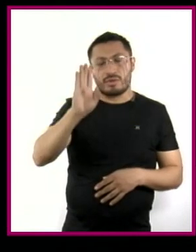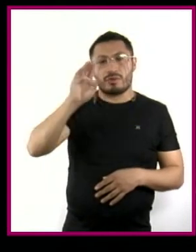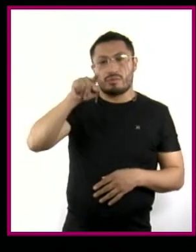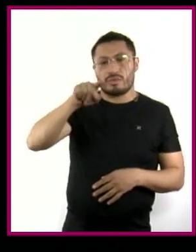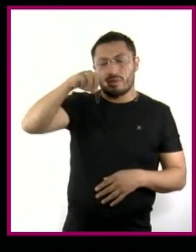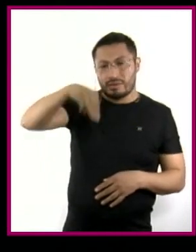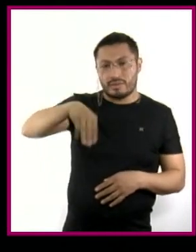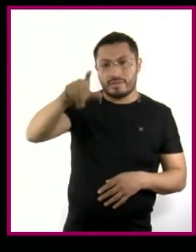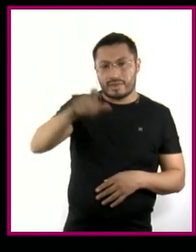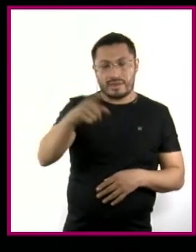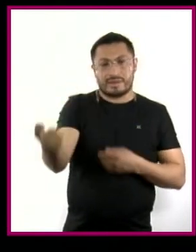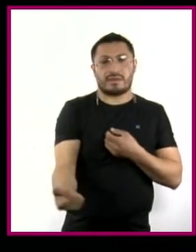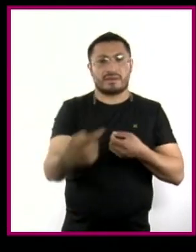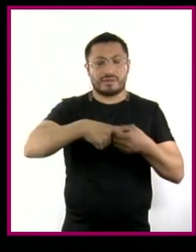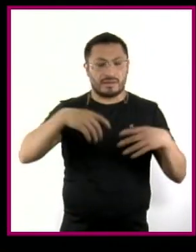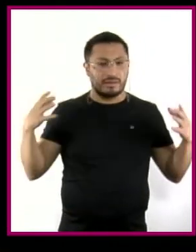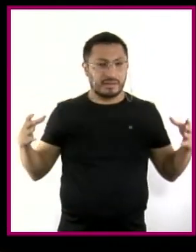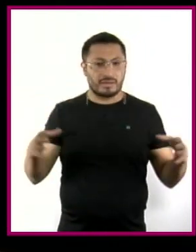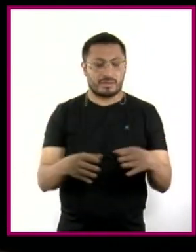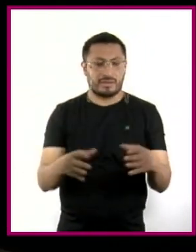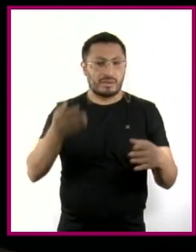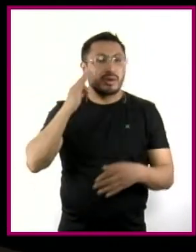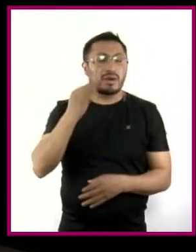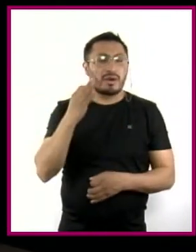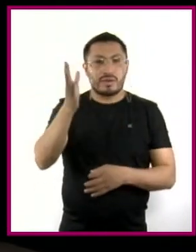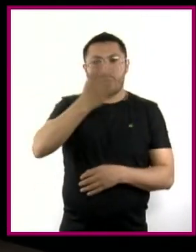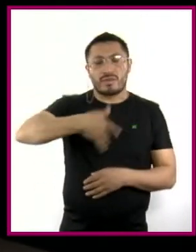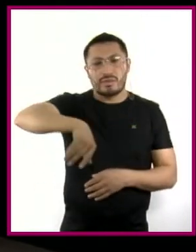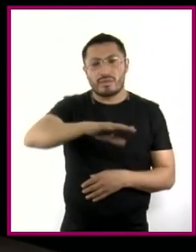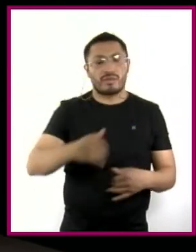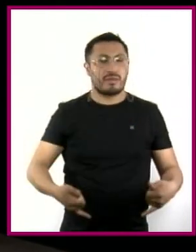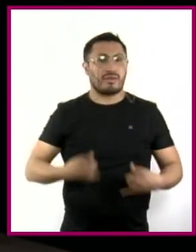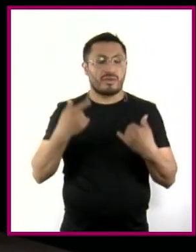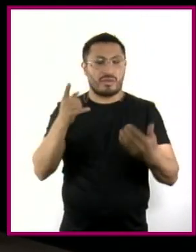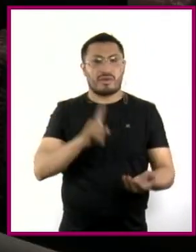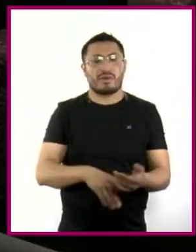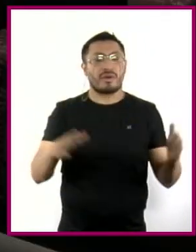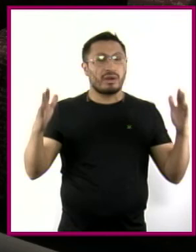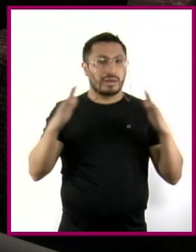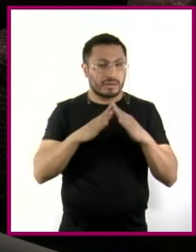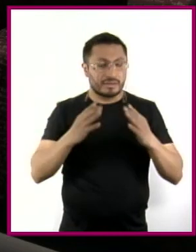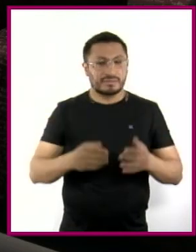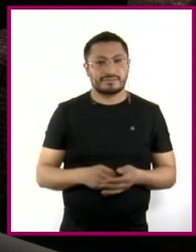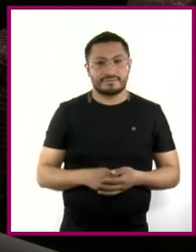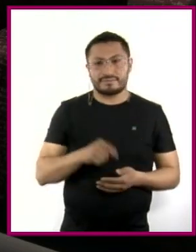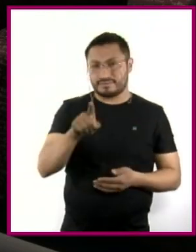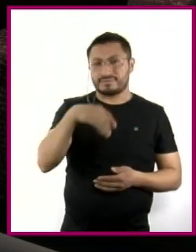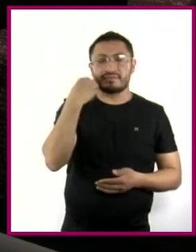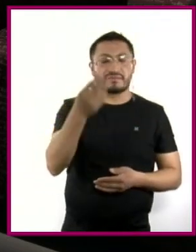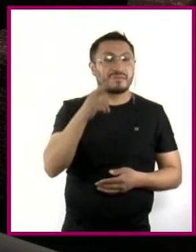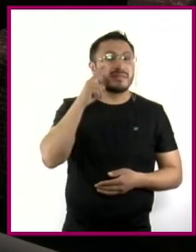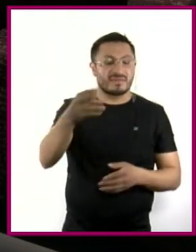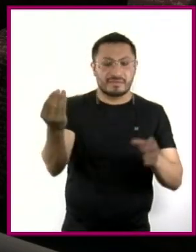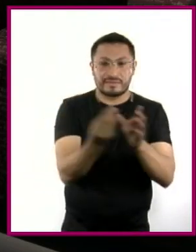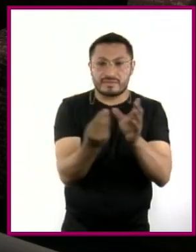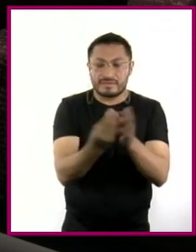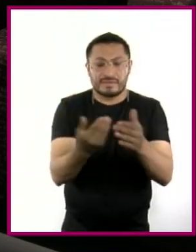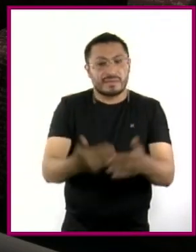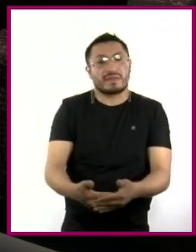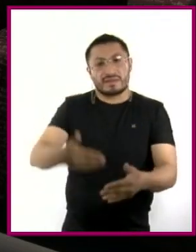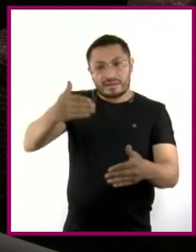jovenesencasa.cep.gov.mx y unirte a nuestra comunidad de Facebook buscando Jóvenes en Casa. Si quieres ver algún programa